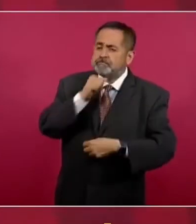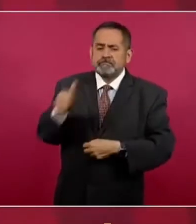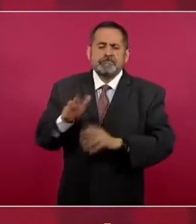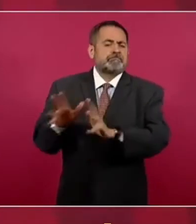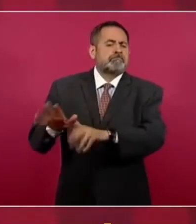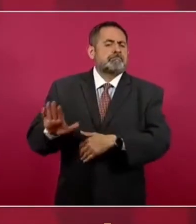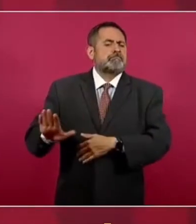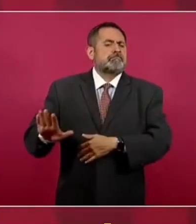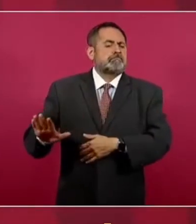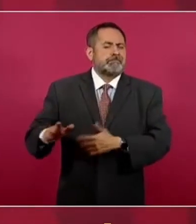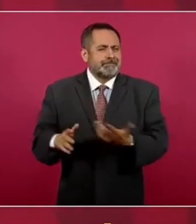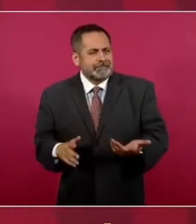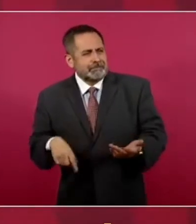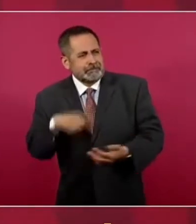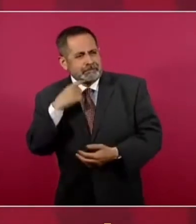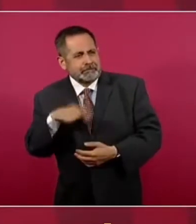Y uno dice,